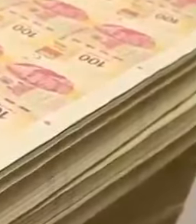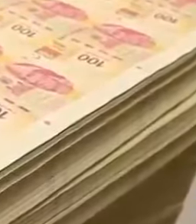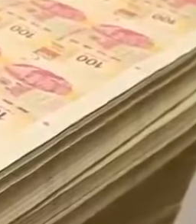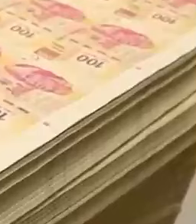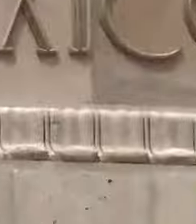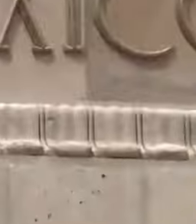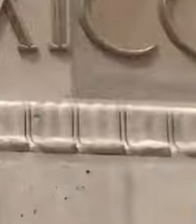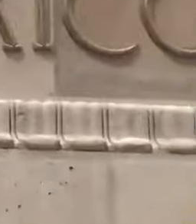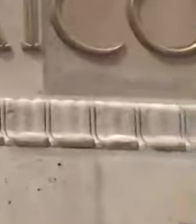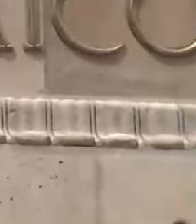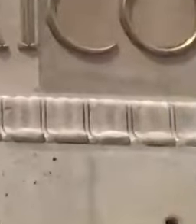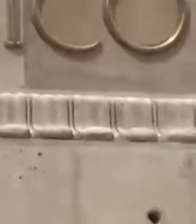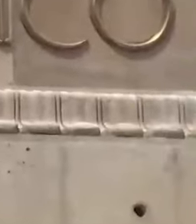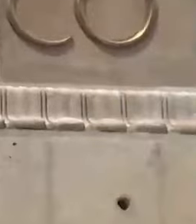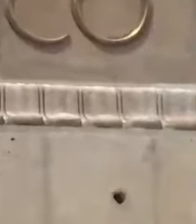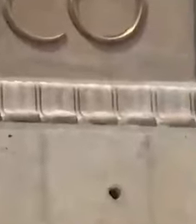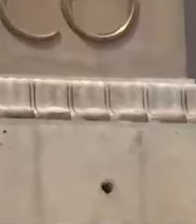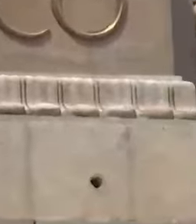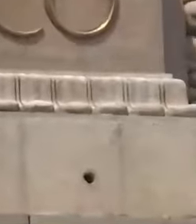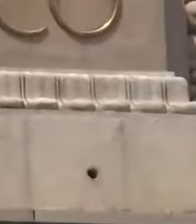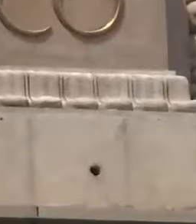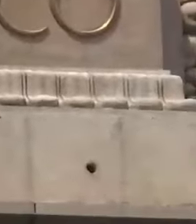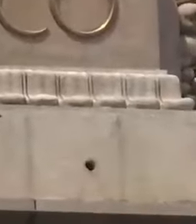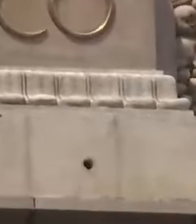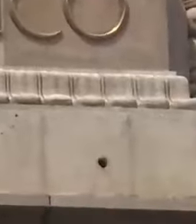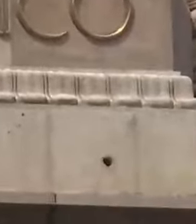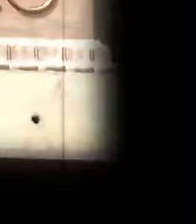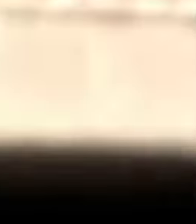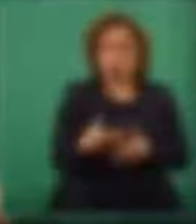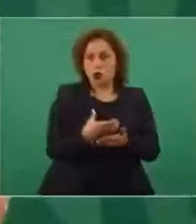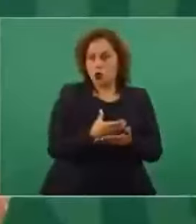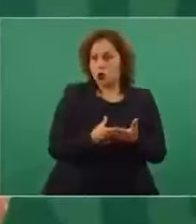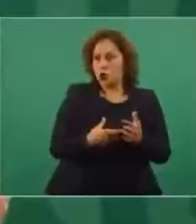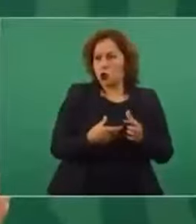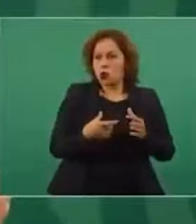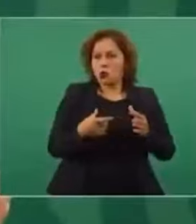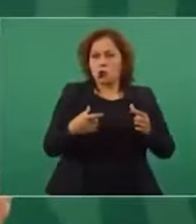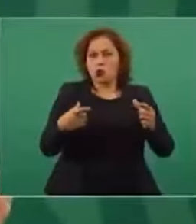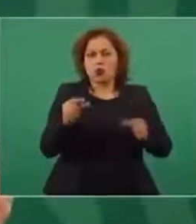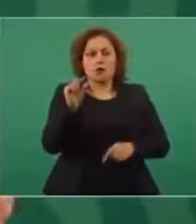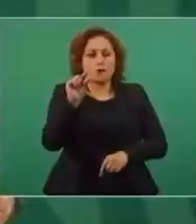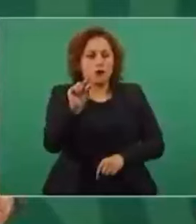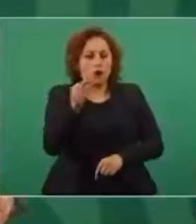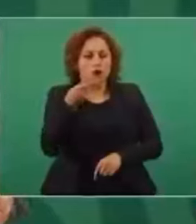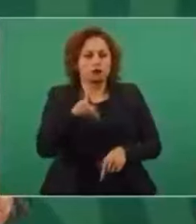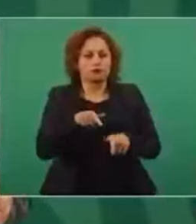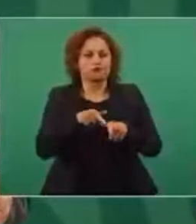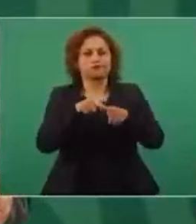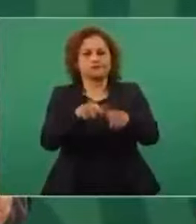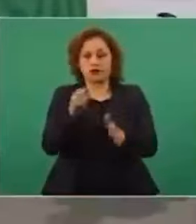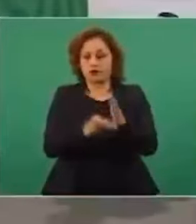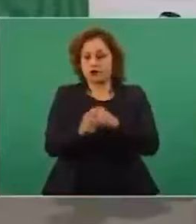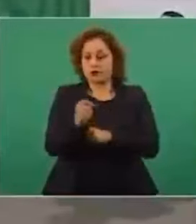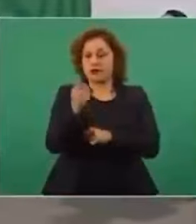la prevista por Banco de México del 1.8%. Y el pronóstico de crecimiento de este año